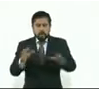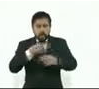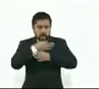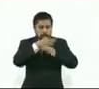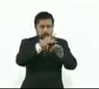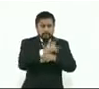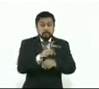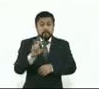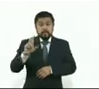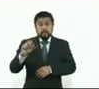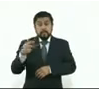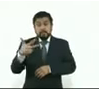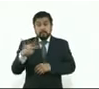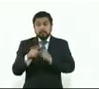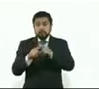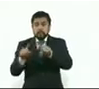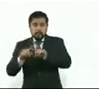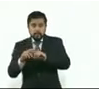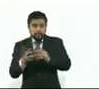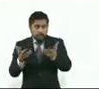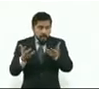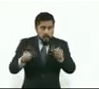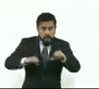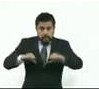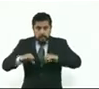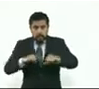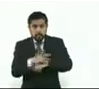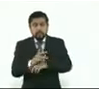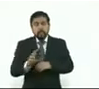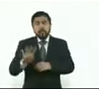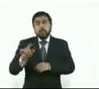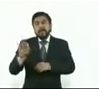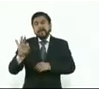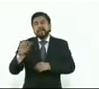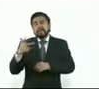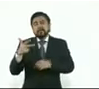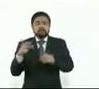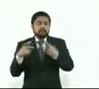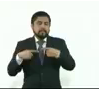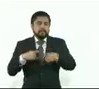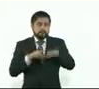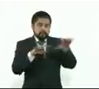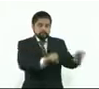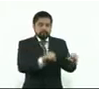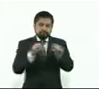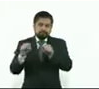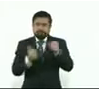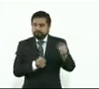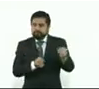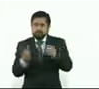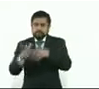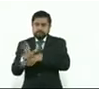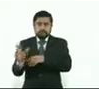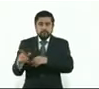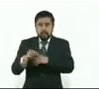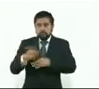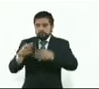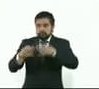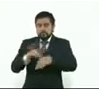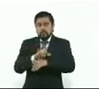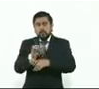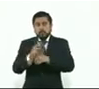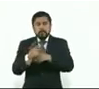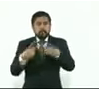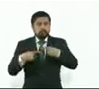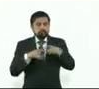operativos, 48 presuntos delincuentes detenidos, 8 objetivos considerados generadores de violencia también detenidos Y en